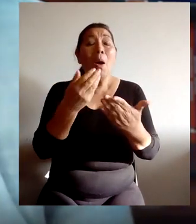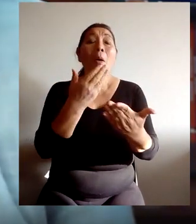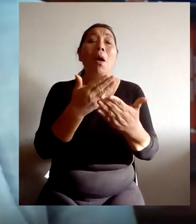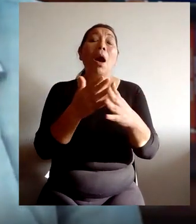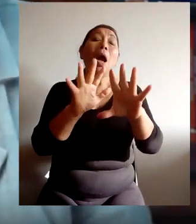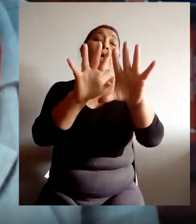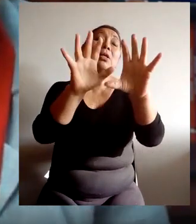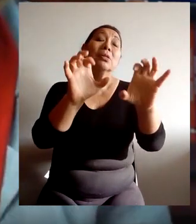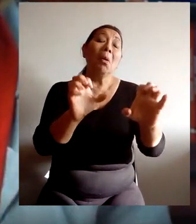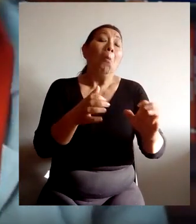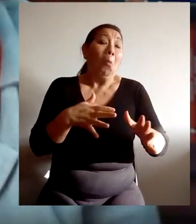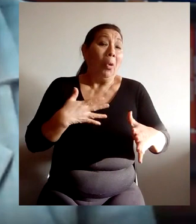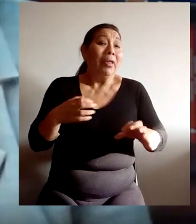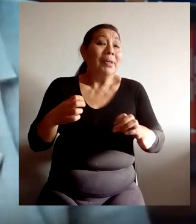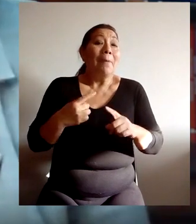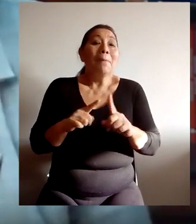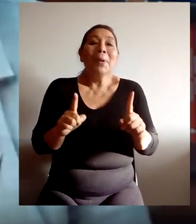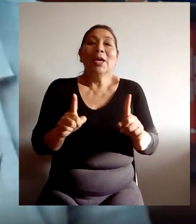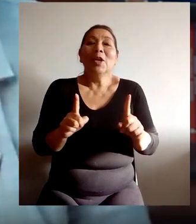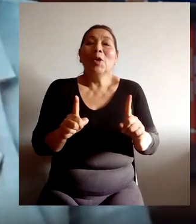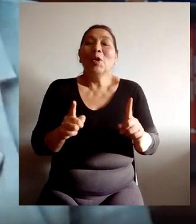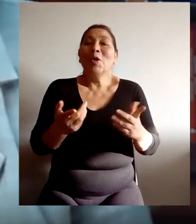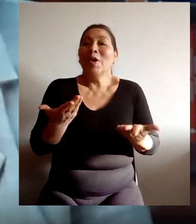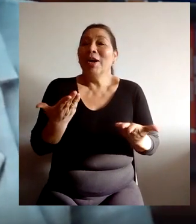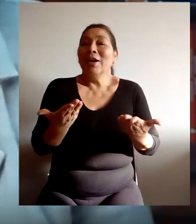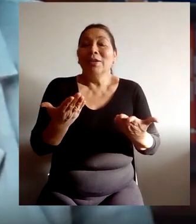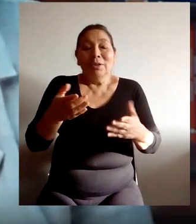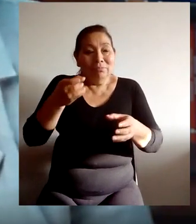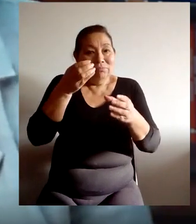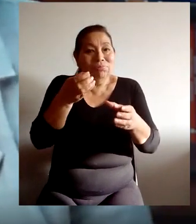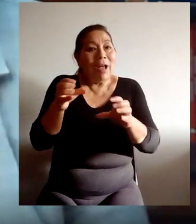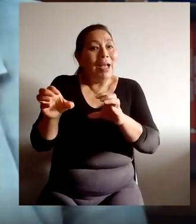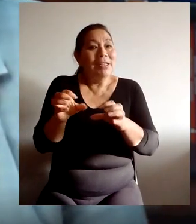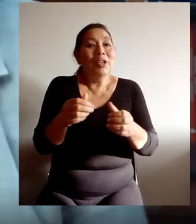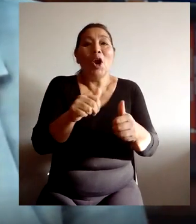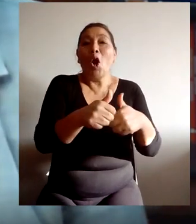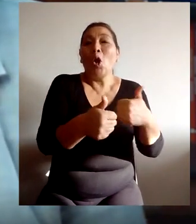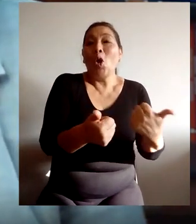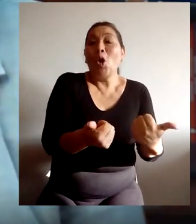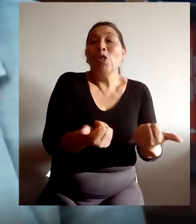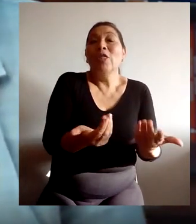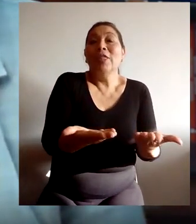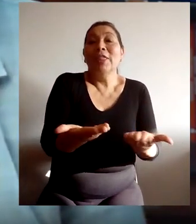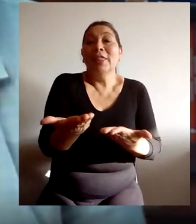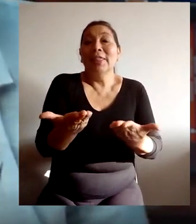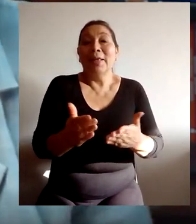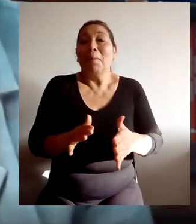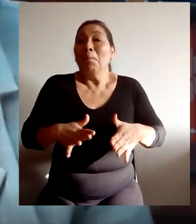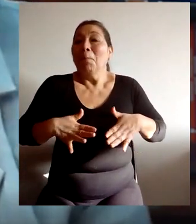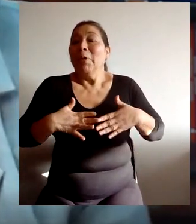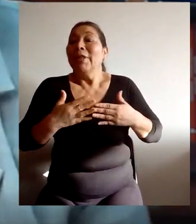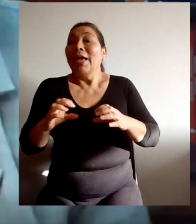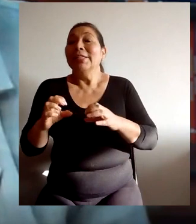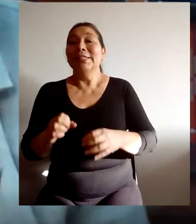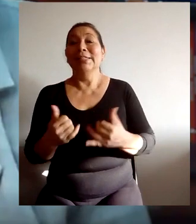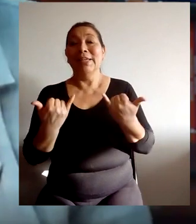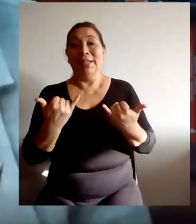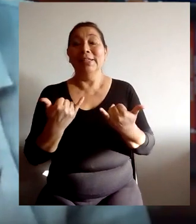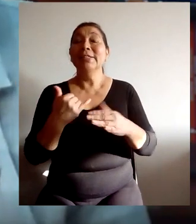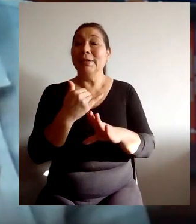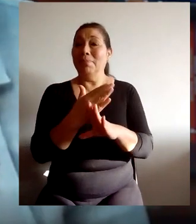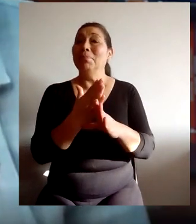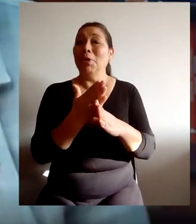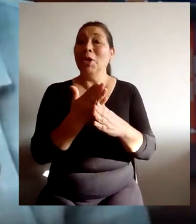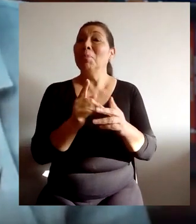cosa estar en la posibilidad de ejercer esa situación. Si usted nunca se colegió, no podría ejercerlo, pero le negaría su competencia,